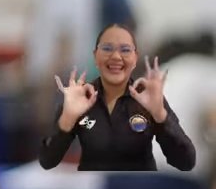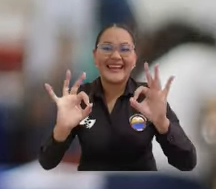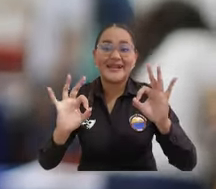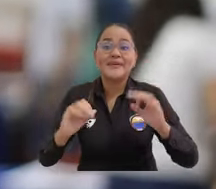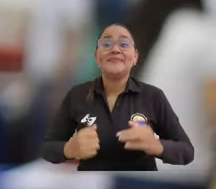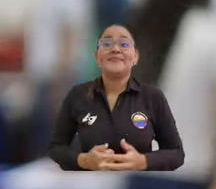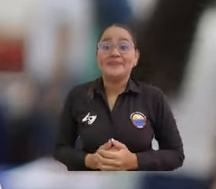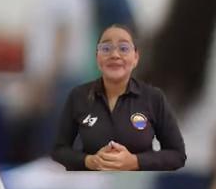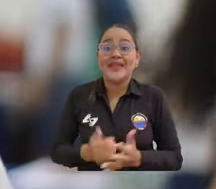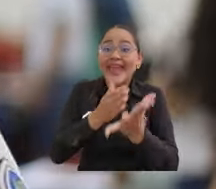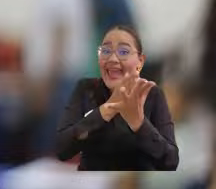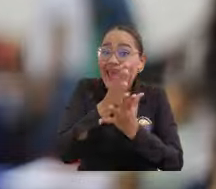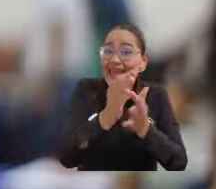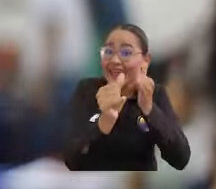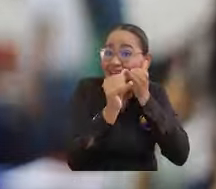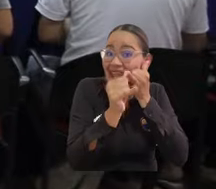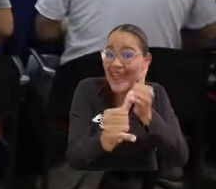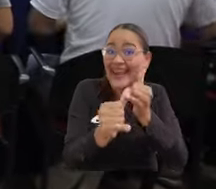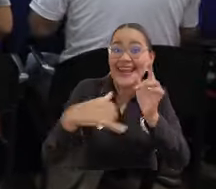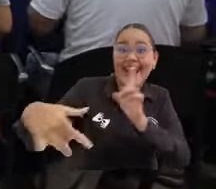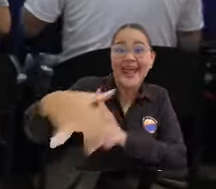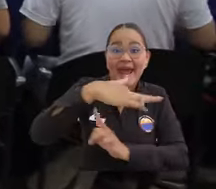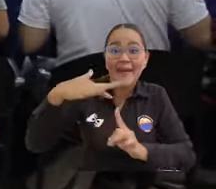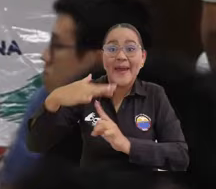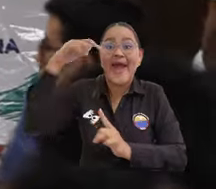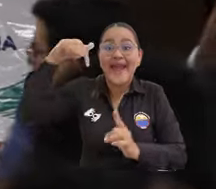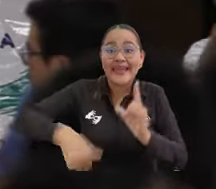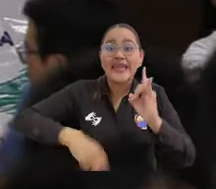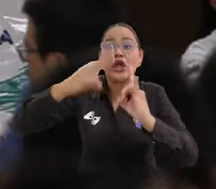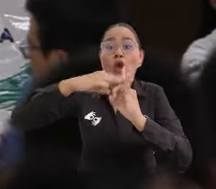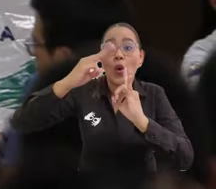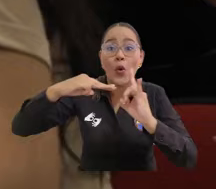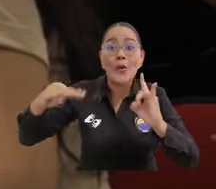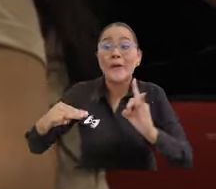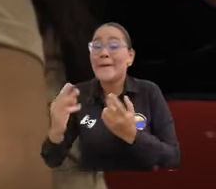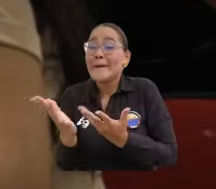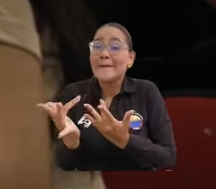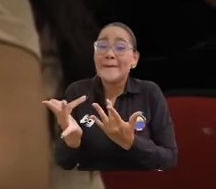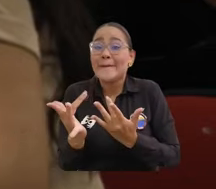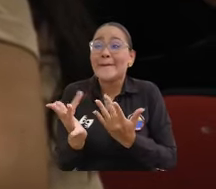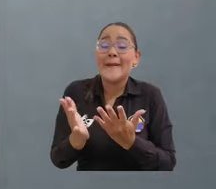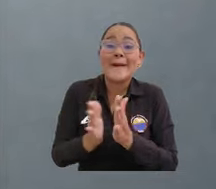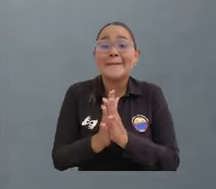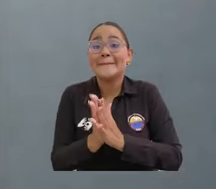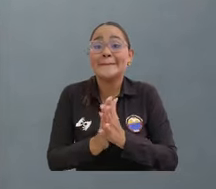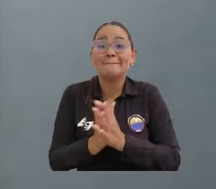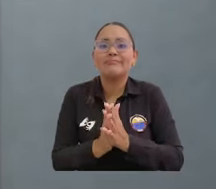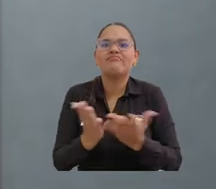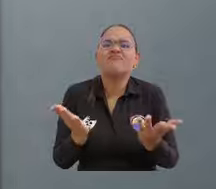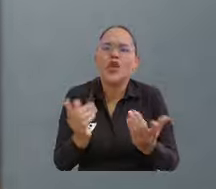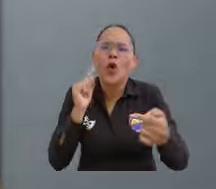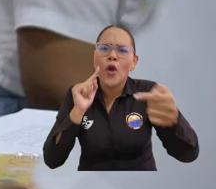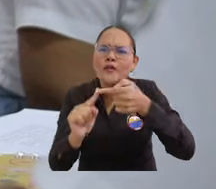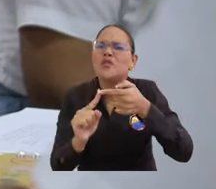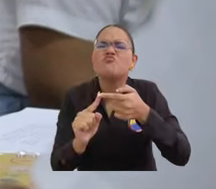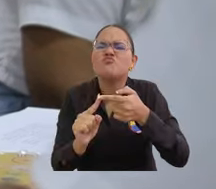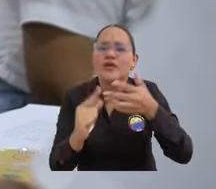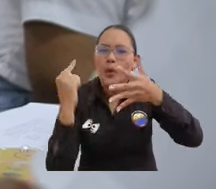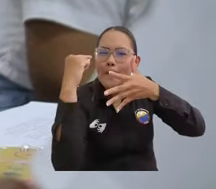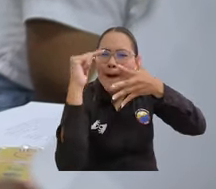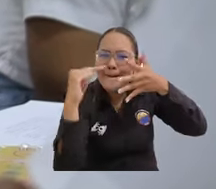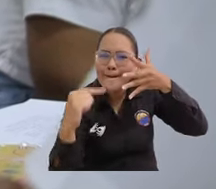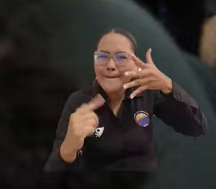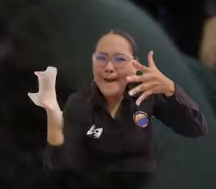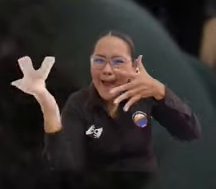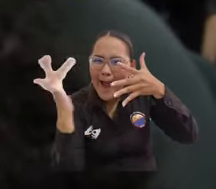y acreditar este programa por alta calidad. El programa de Ingeniería Ambiental de la Universidad del Magdalena está a la expectativa y trabaja en